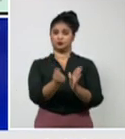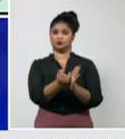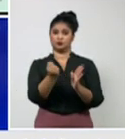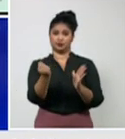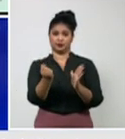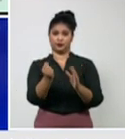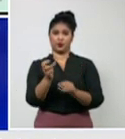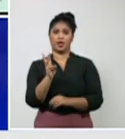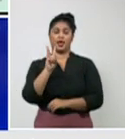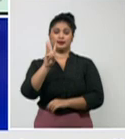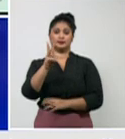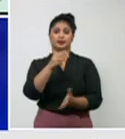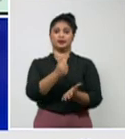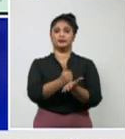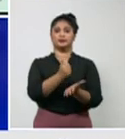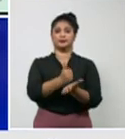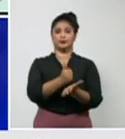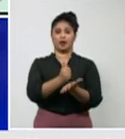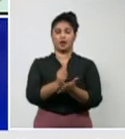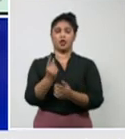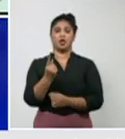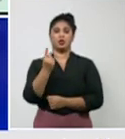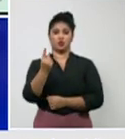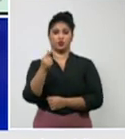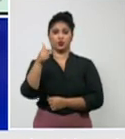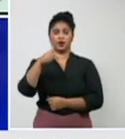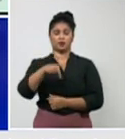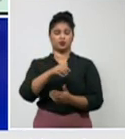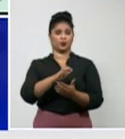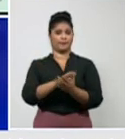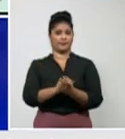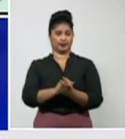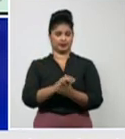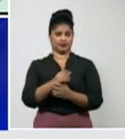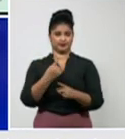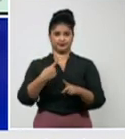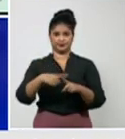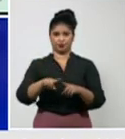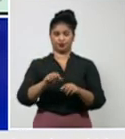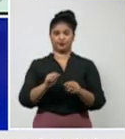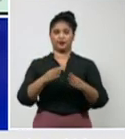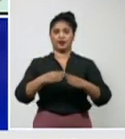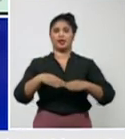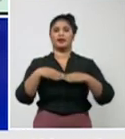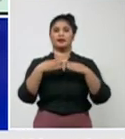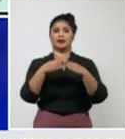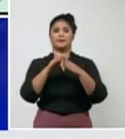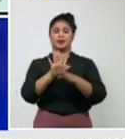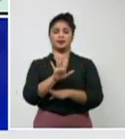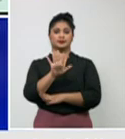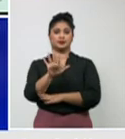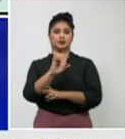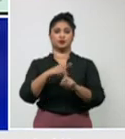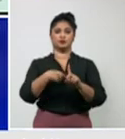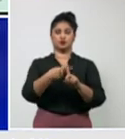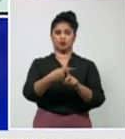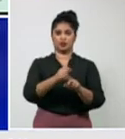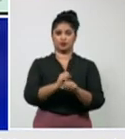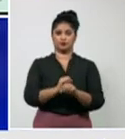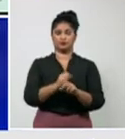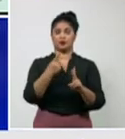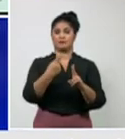el municipio Cabecera y 1 en Jesús Menéndez. En Granma, 5 casos autóctonos, Bayamo